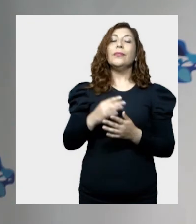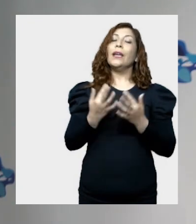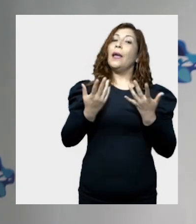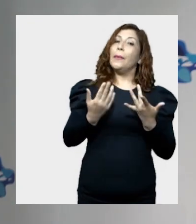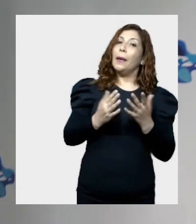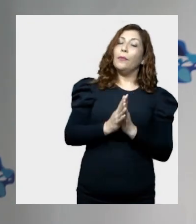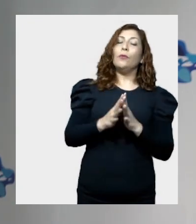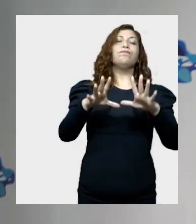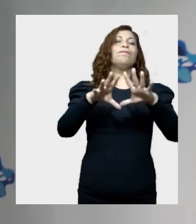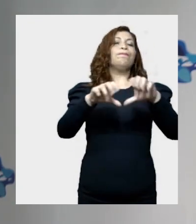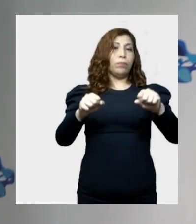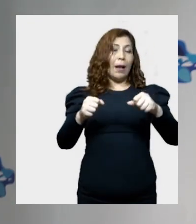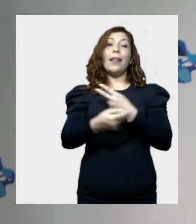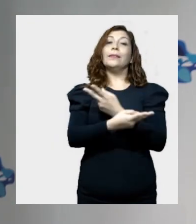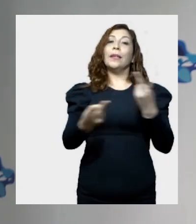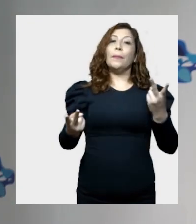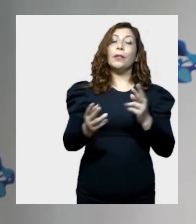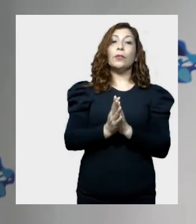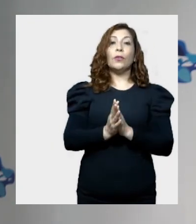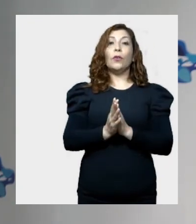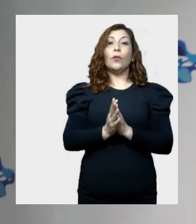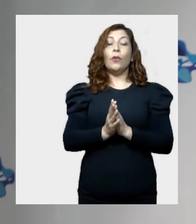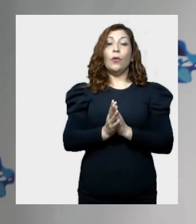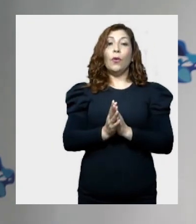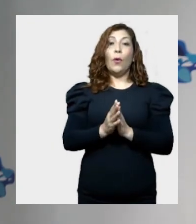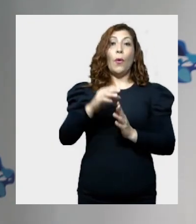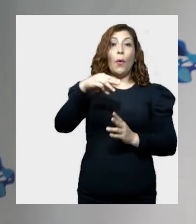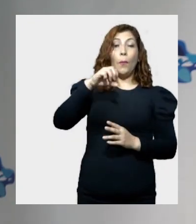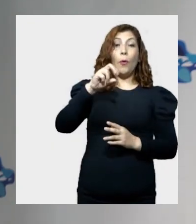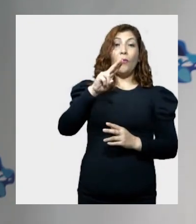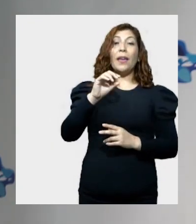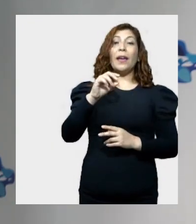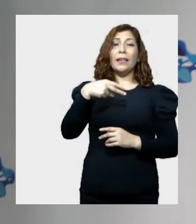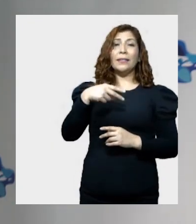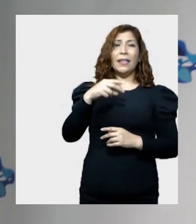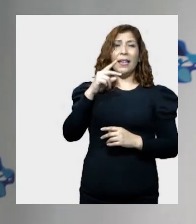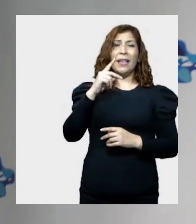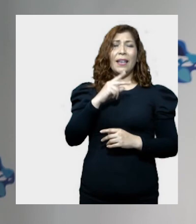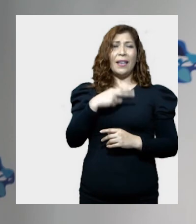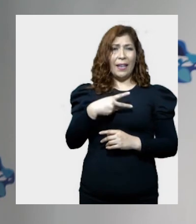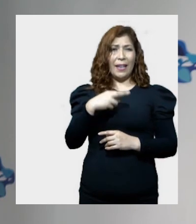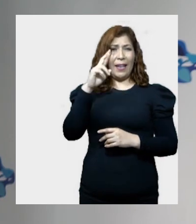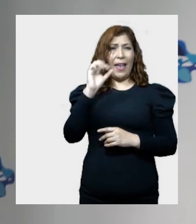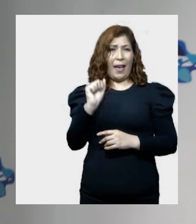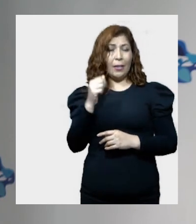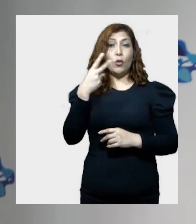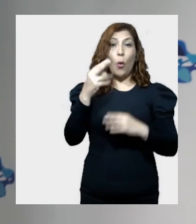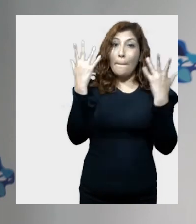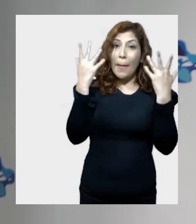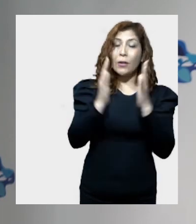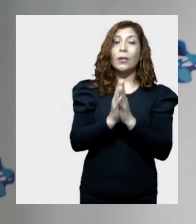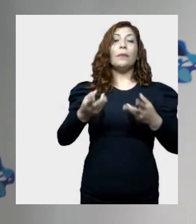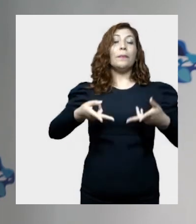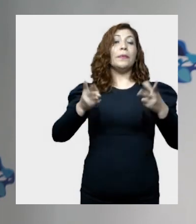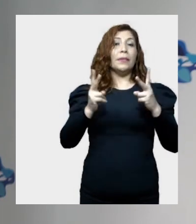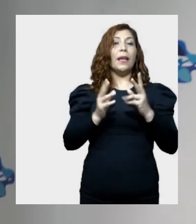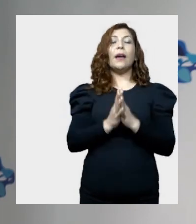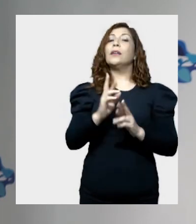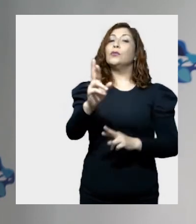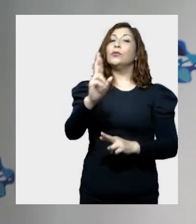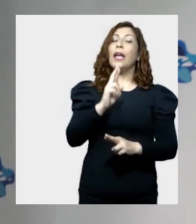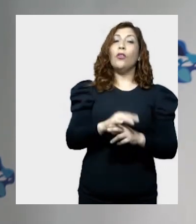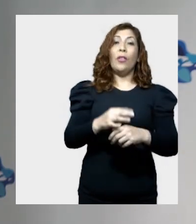esperamos concretar el lanzamiento de la aplicación móvil HRA en tu mano, herramienta digital que permitirá obtener resultados